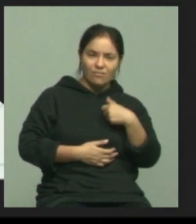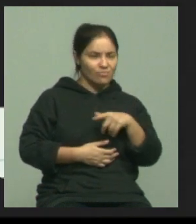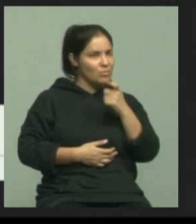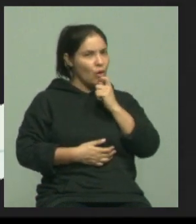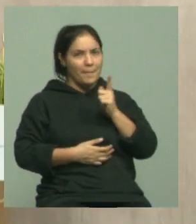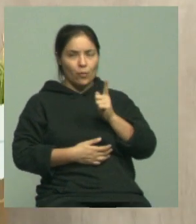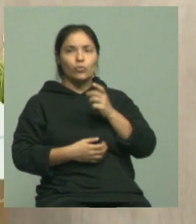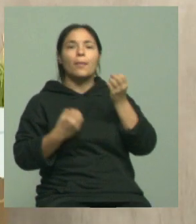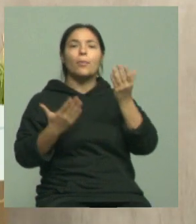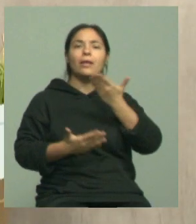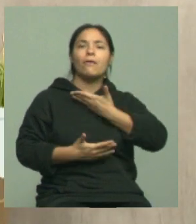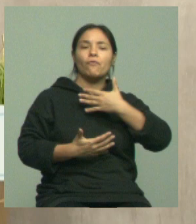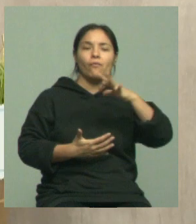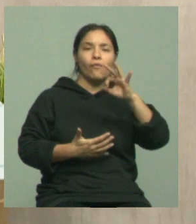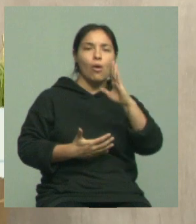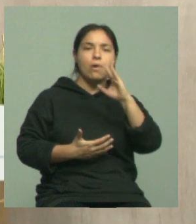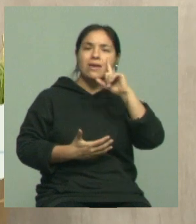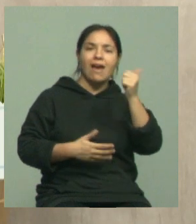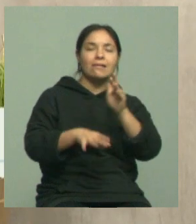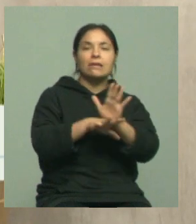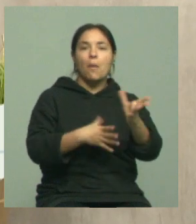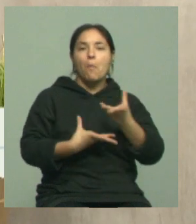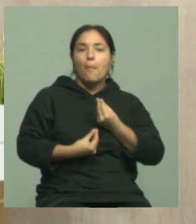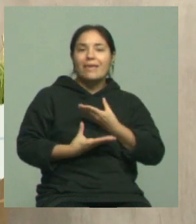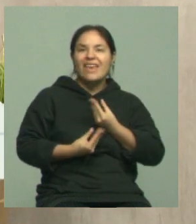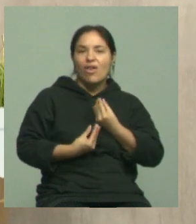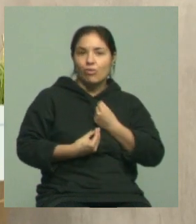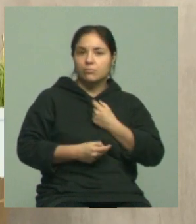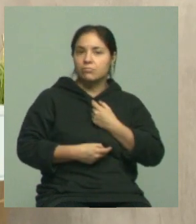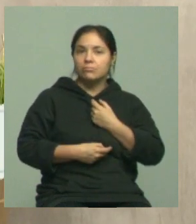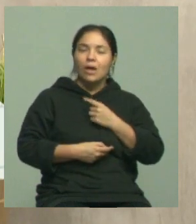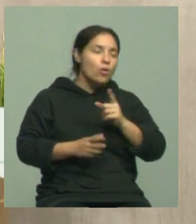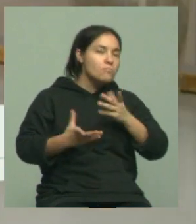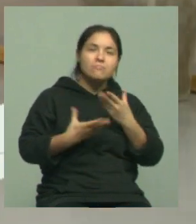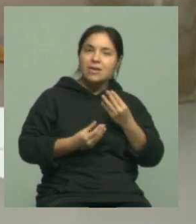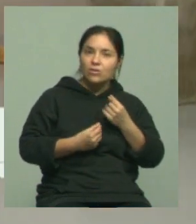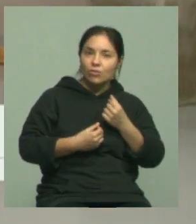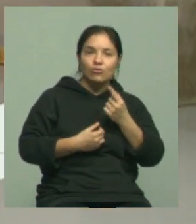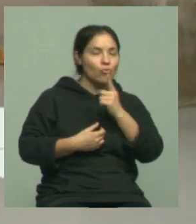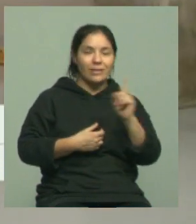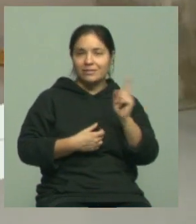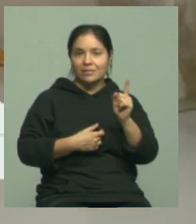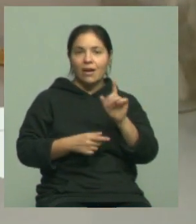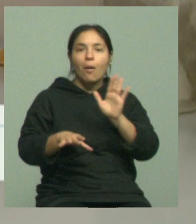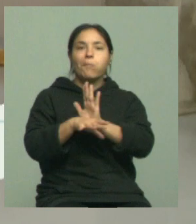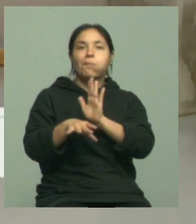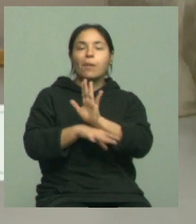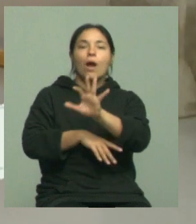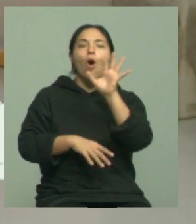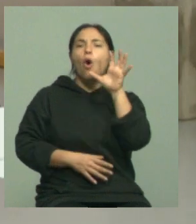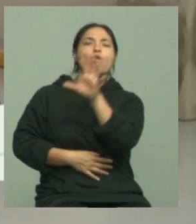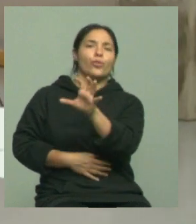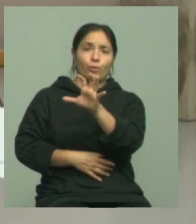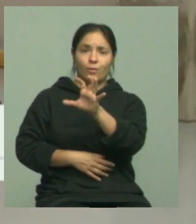¿no? Uno quizás le tiene odio a lo que le tiene miedo y por eso se ha adoptado, según